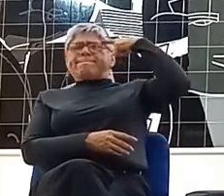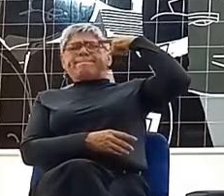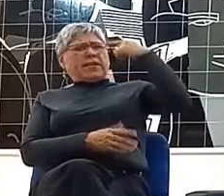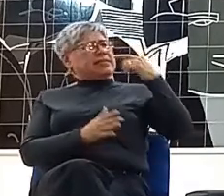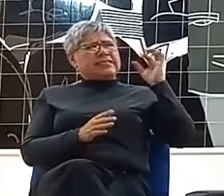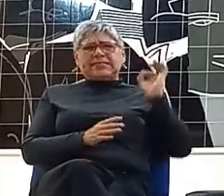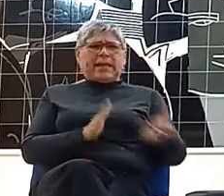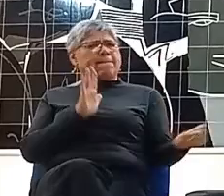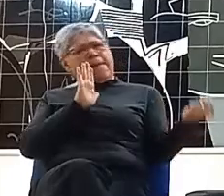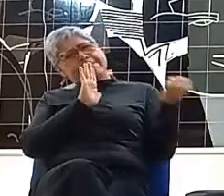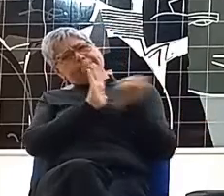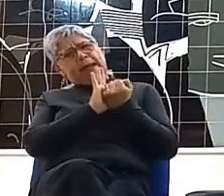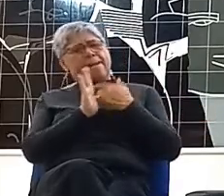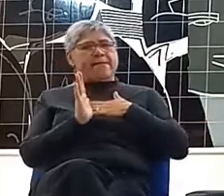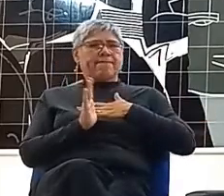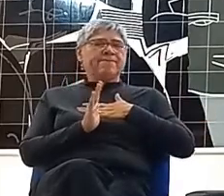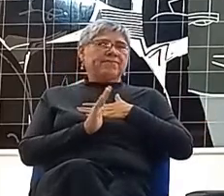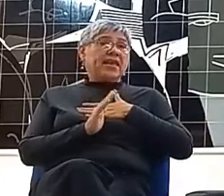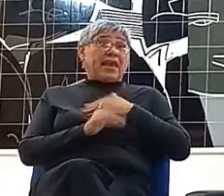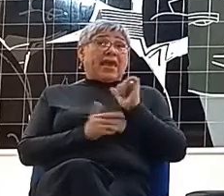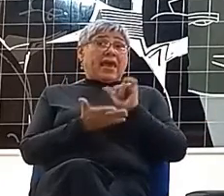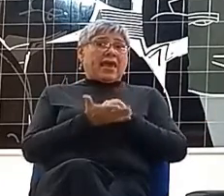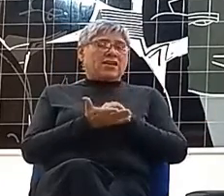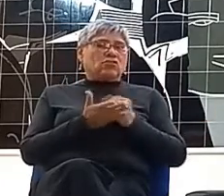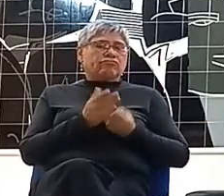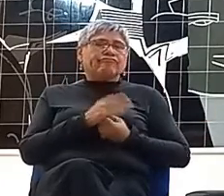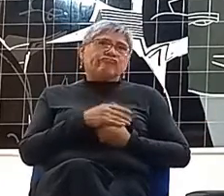a mí siempre me marcó. Y creo